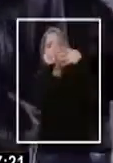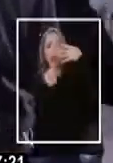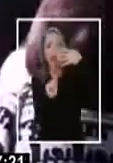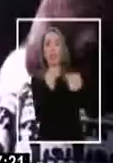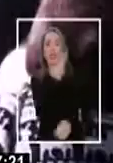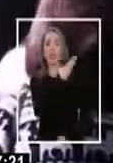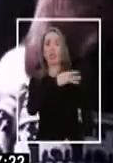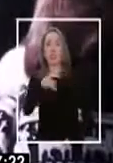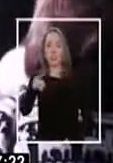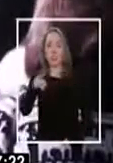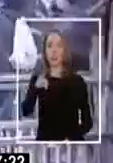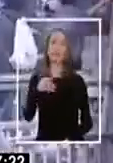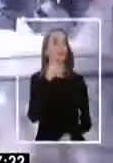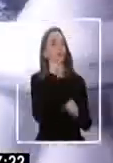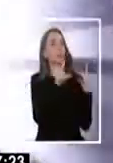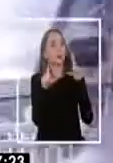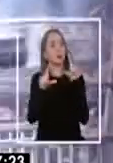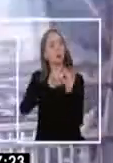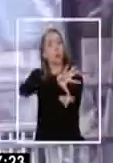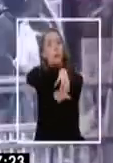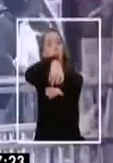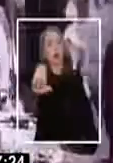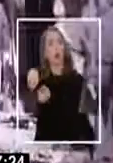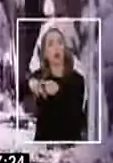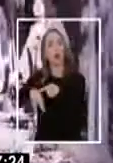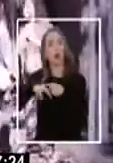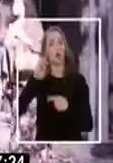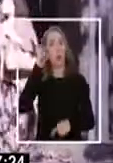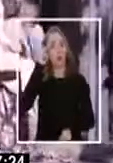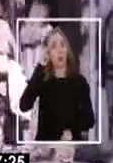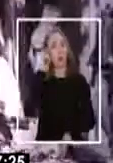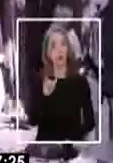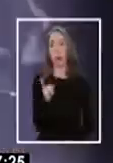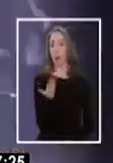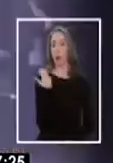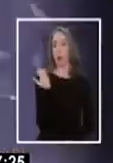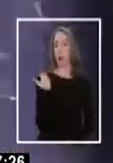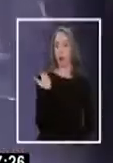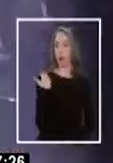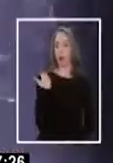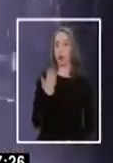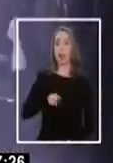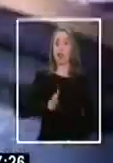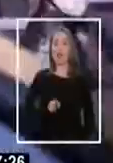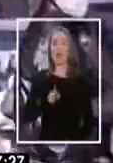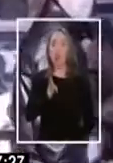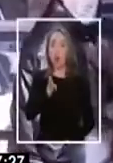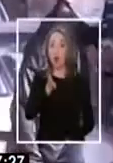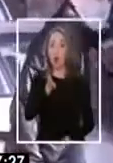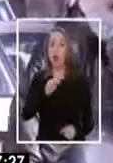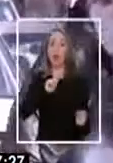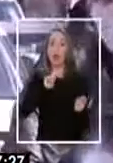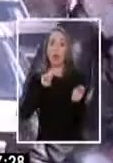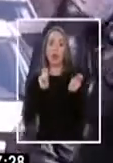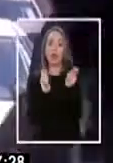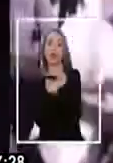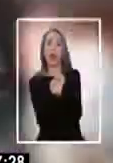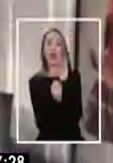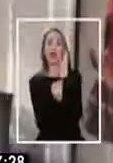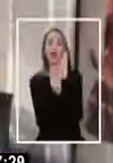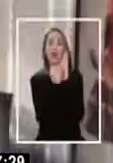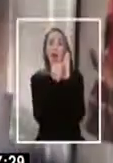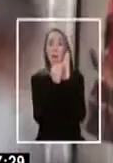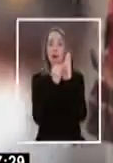del circuito epidémico, en el que se cierran comercios no esenciales y limita el transporte público y privado. La